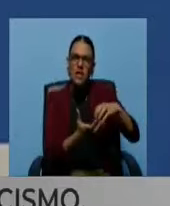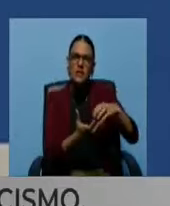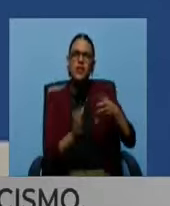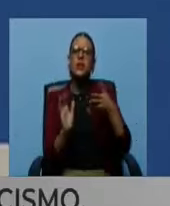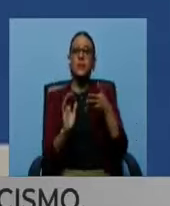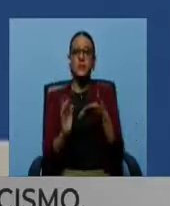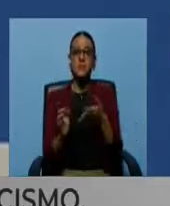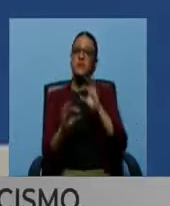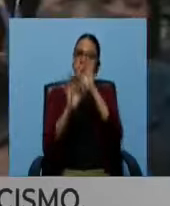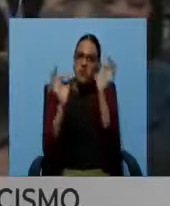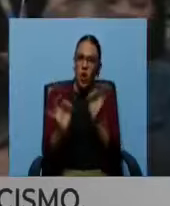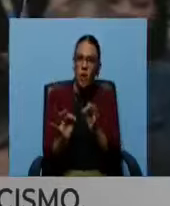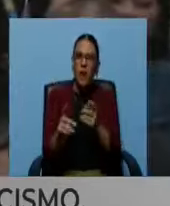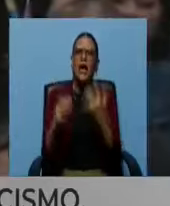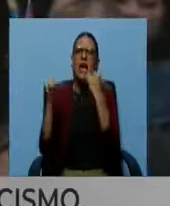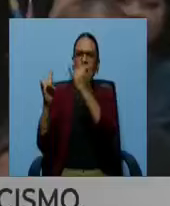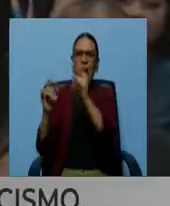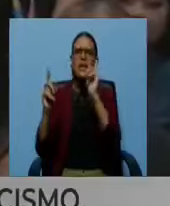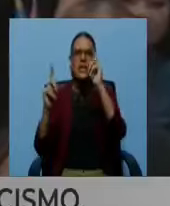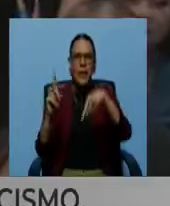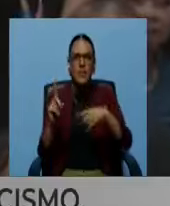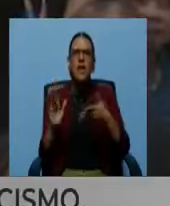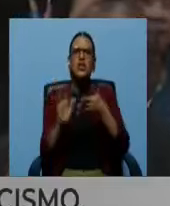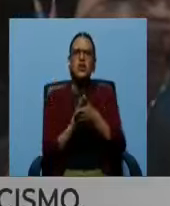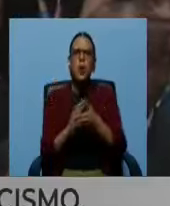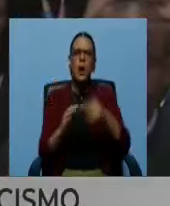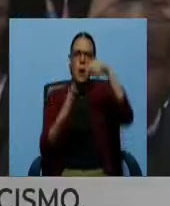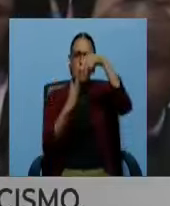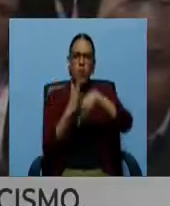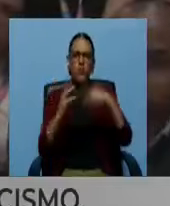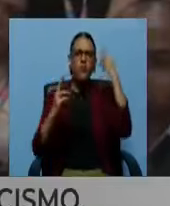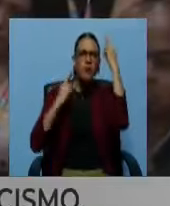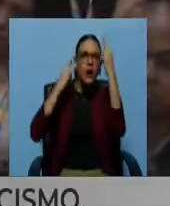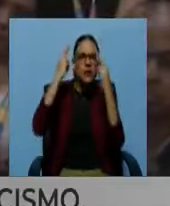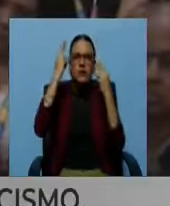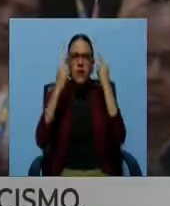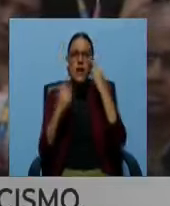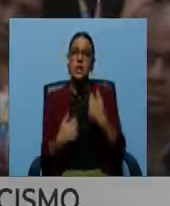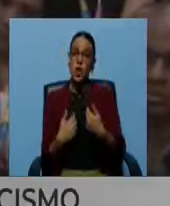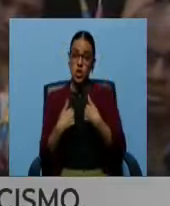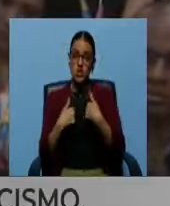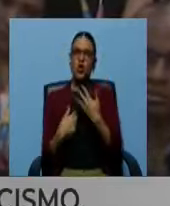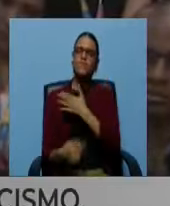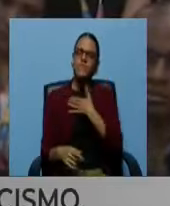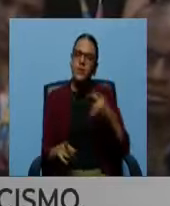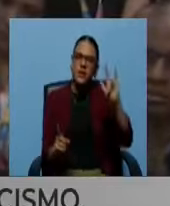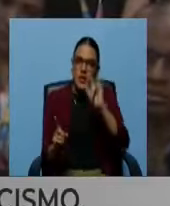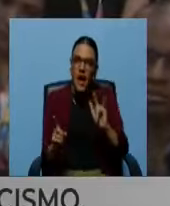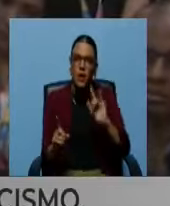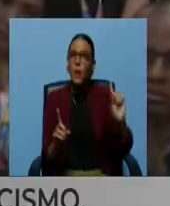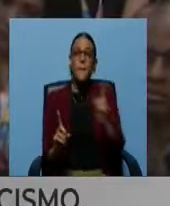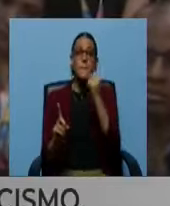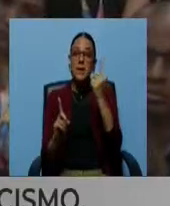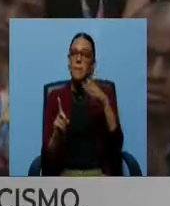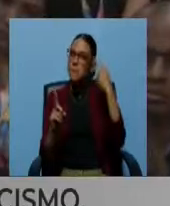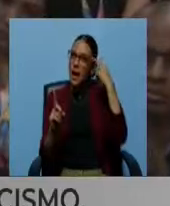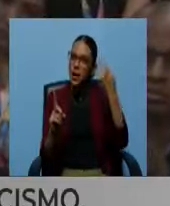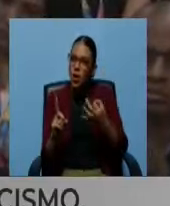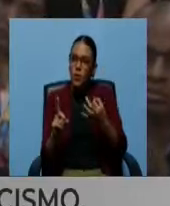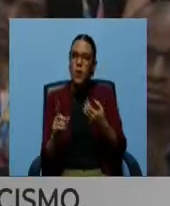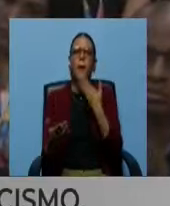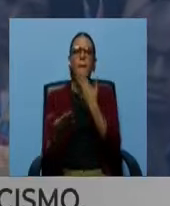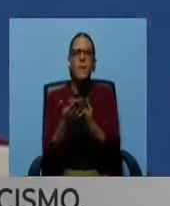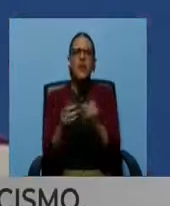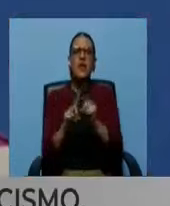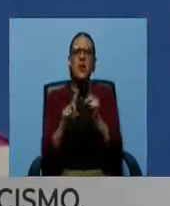simbólicas, cargadas de profunda reflexión, y yo quiero, primero que nada, pedir un minuto